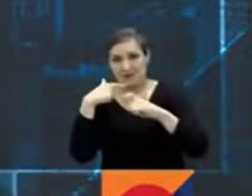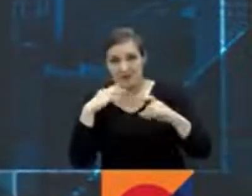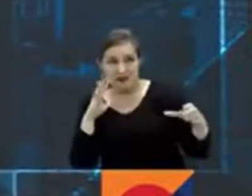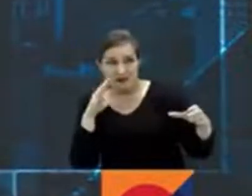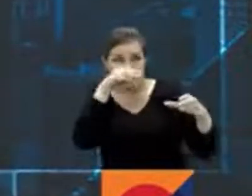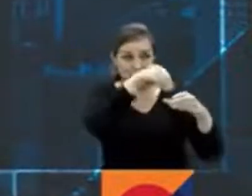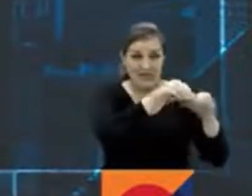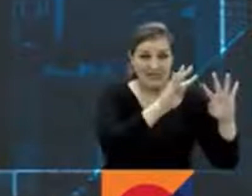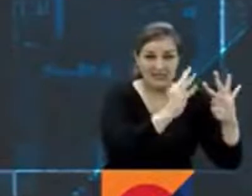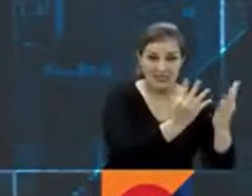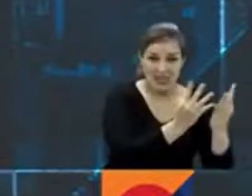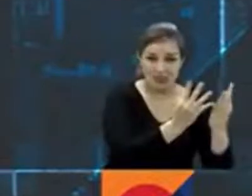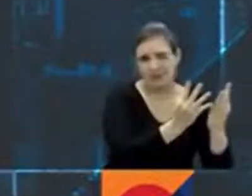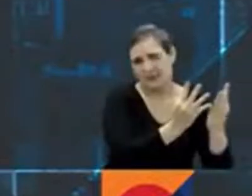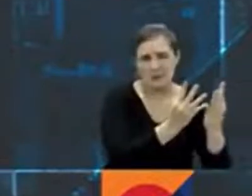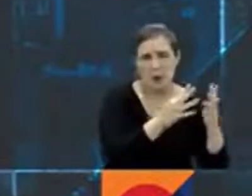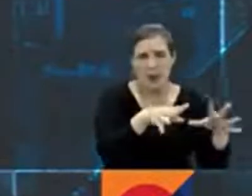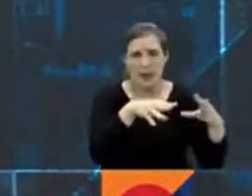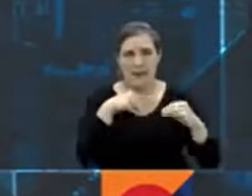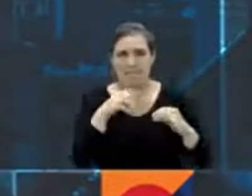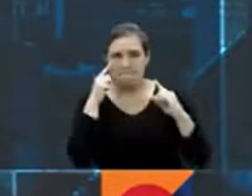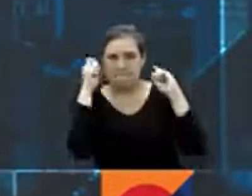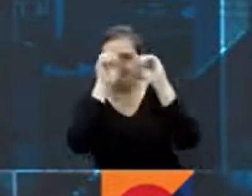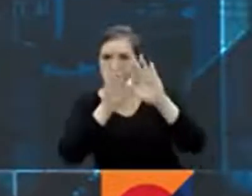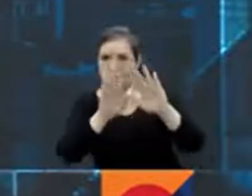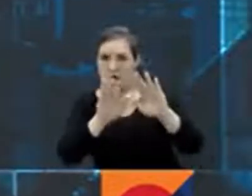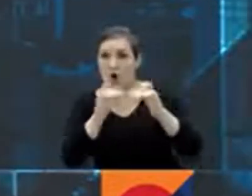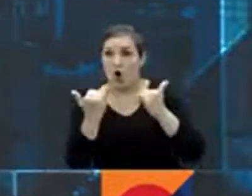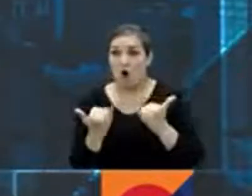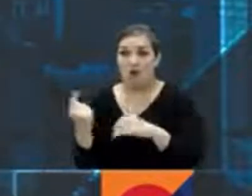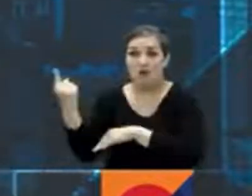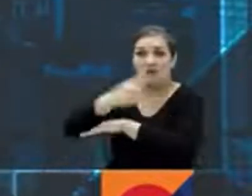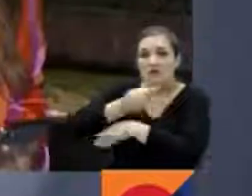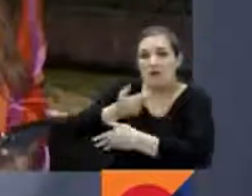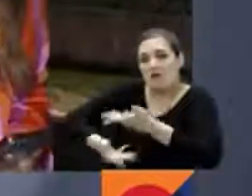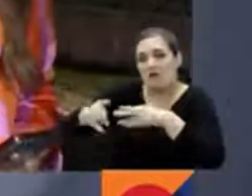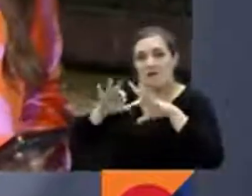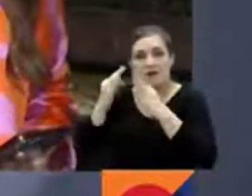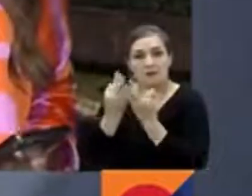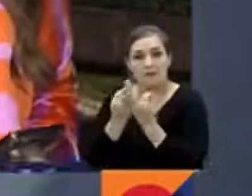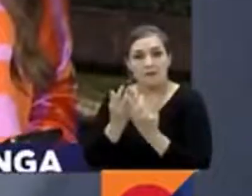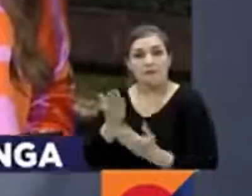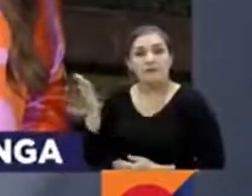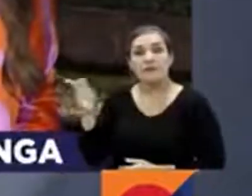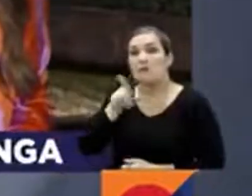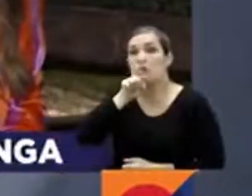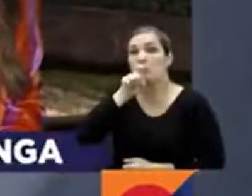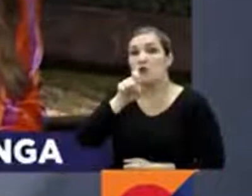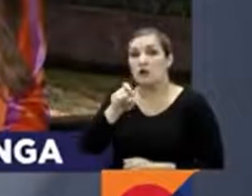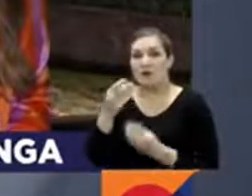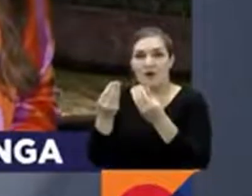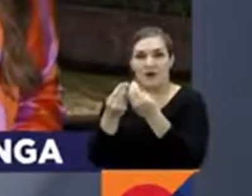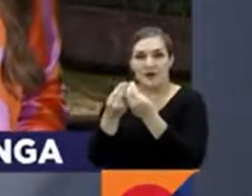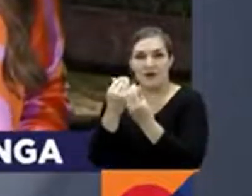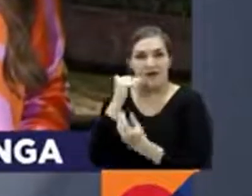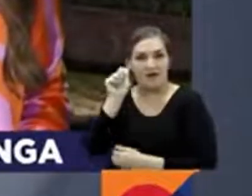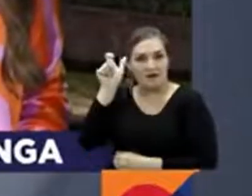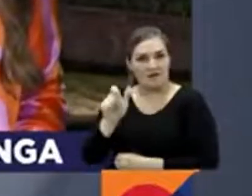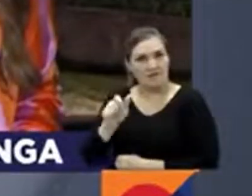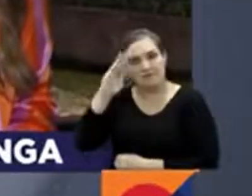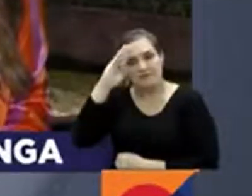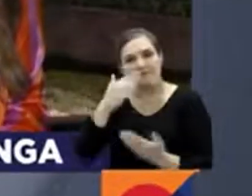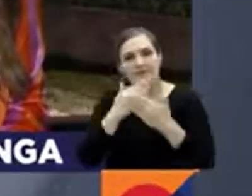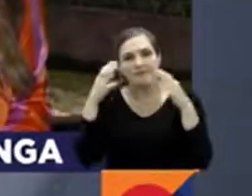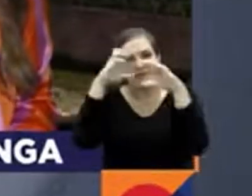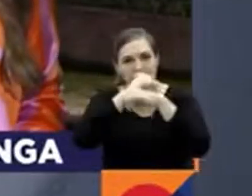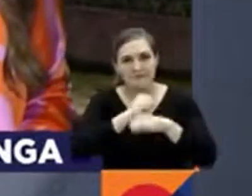la República. Hoy estuvo acompañado de su familia. Nos trasladamos a Bucaramanga con nuestra compañera Stephanie Valencia. Stephanie, buenas